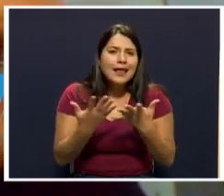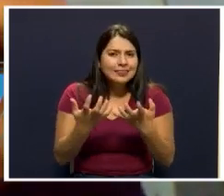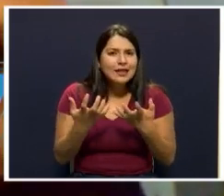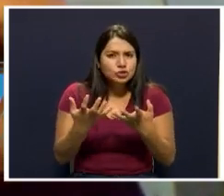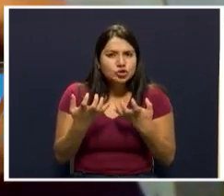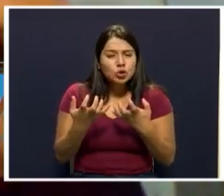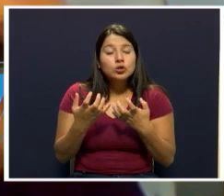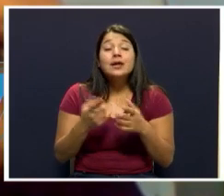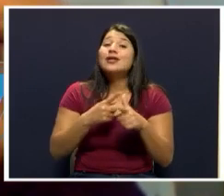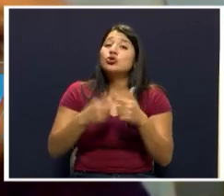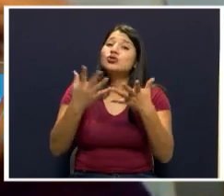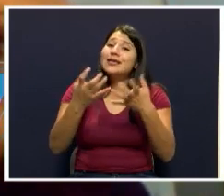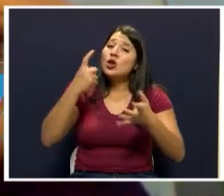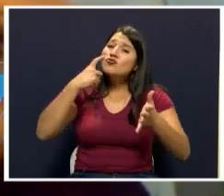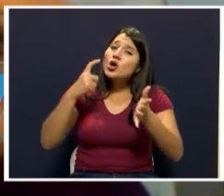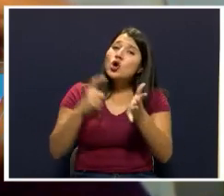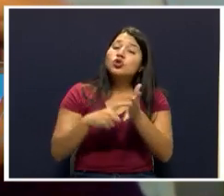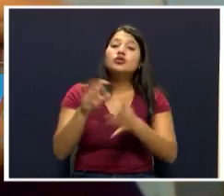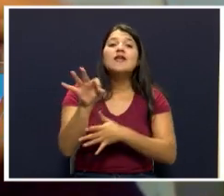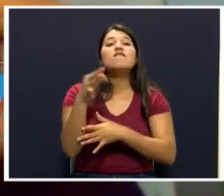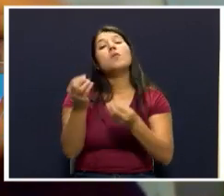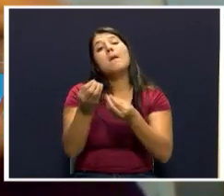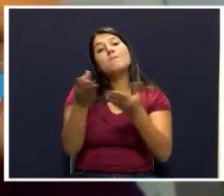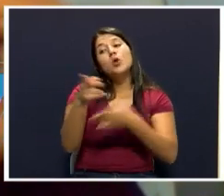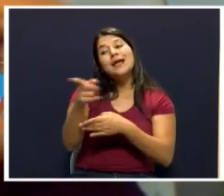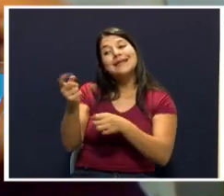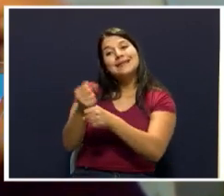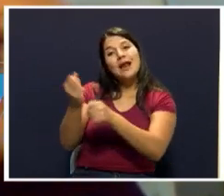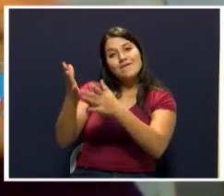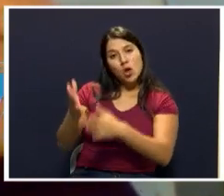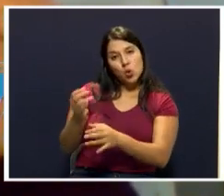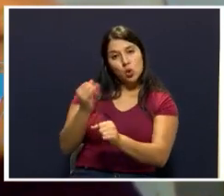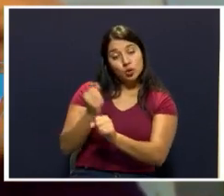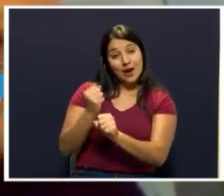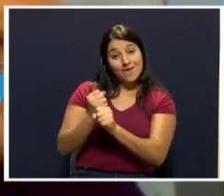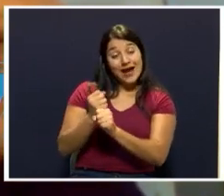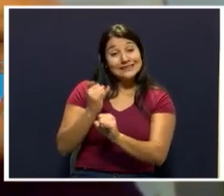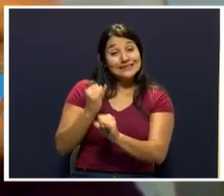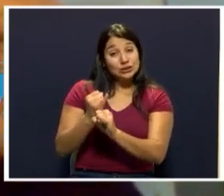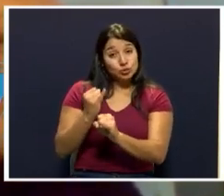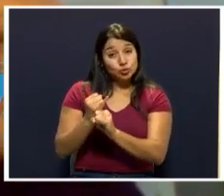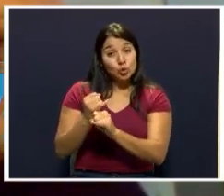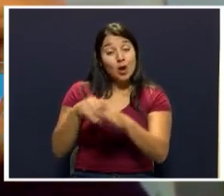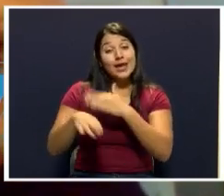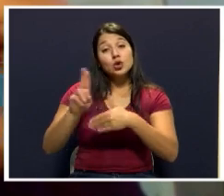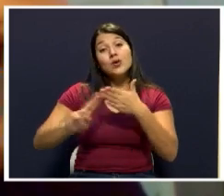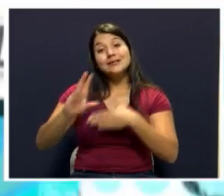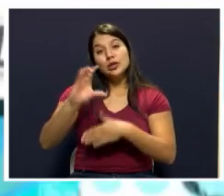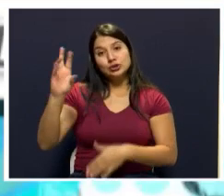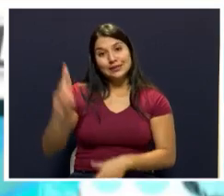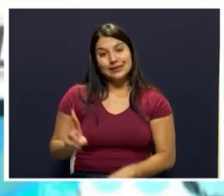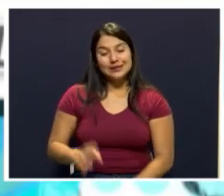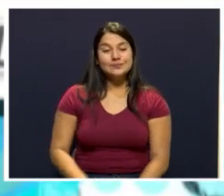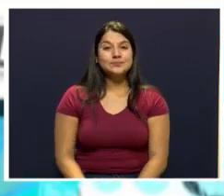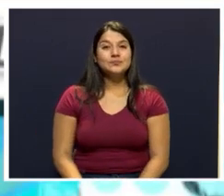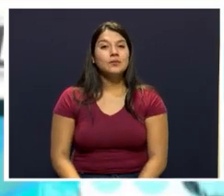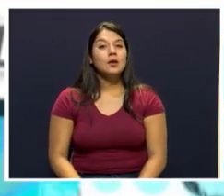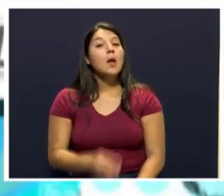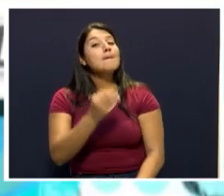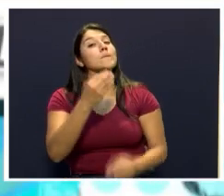un reconocimiento público al personal tan destacado que trabaja en el Instituto Clodomiro Picado de la Universidad de Costa Rica.